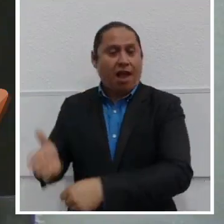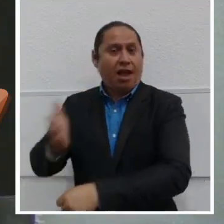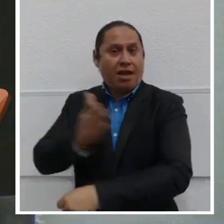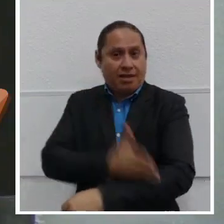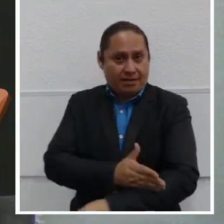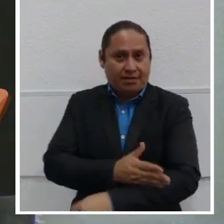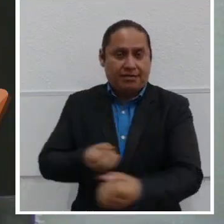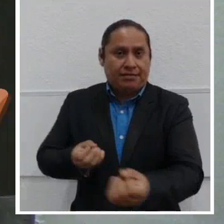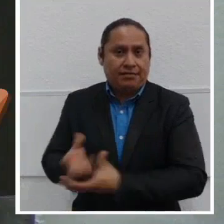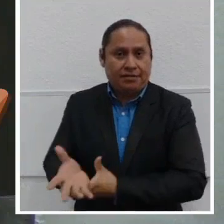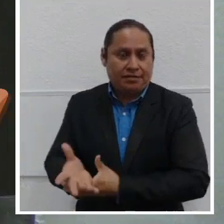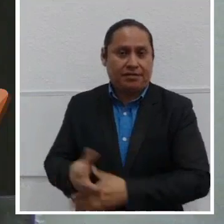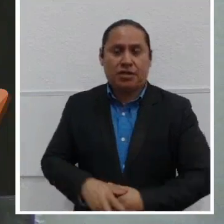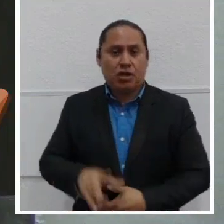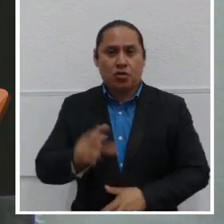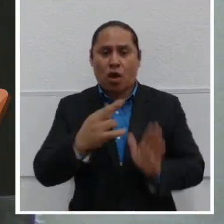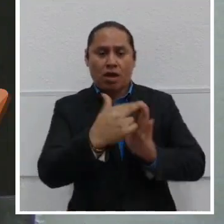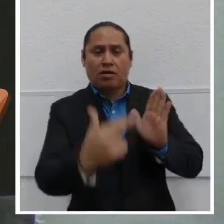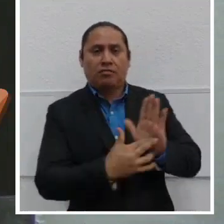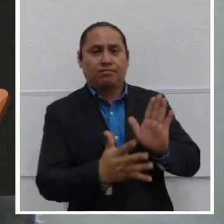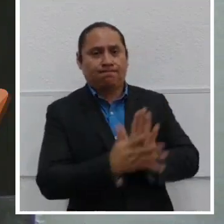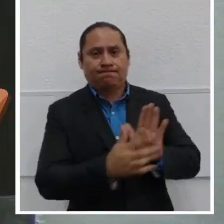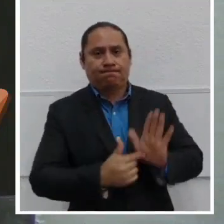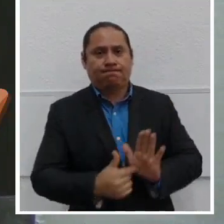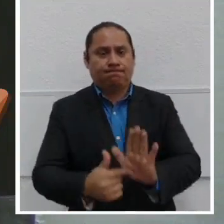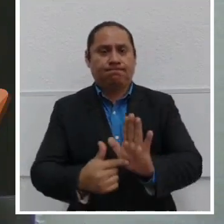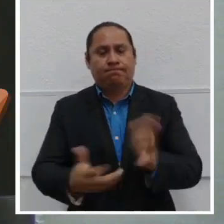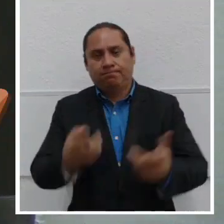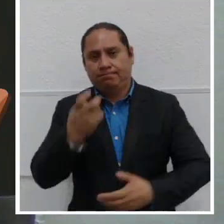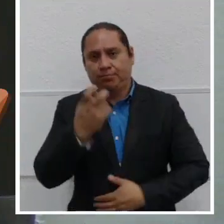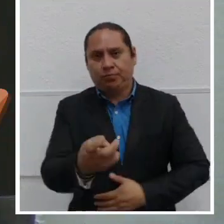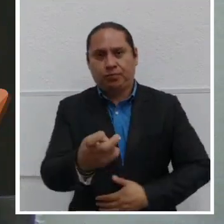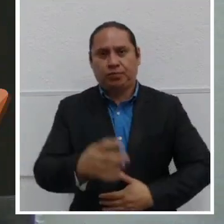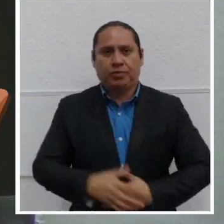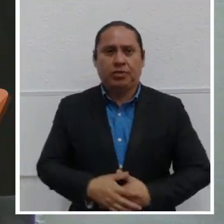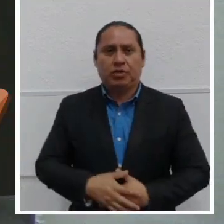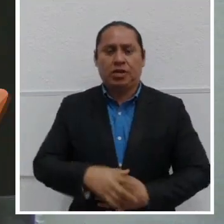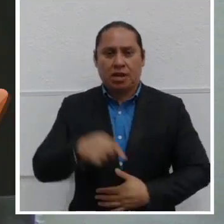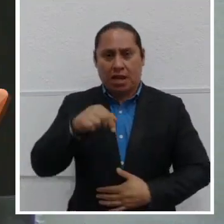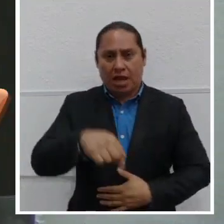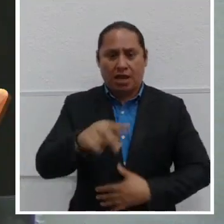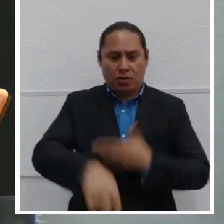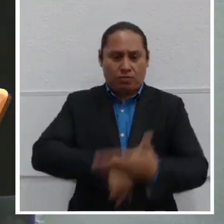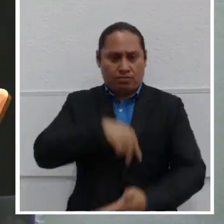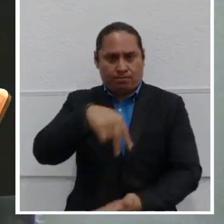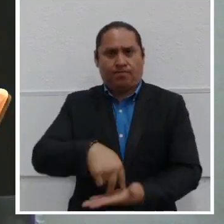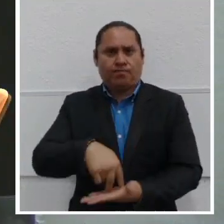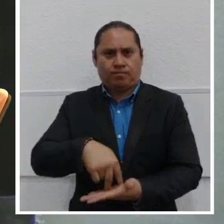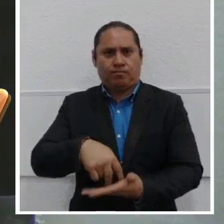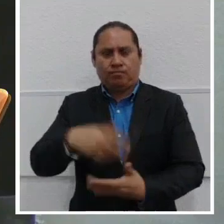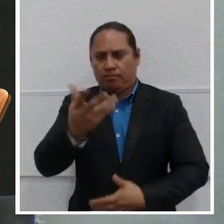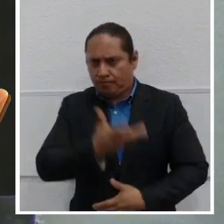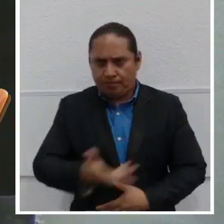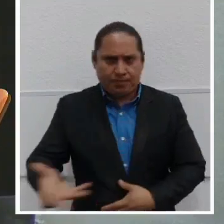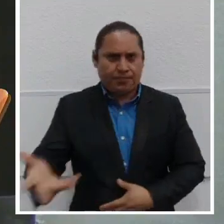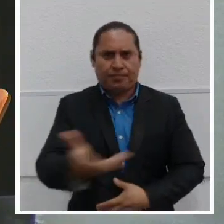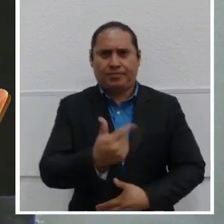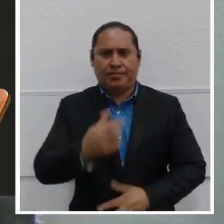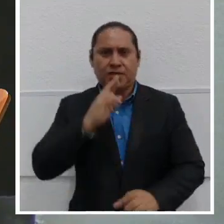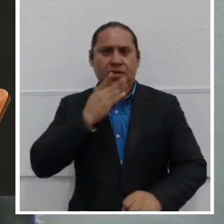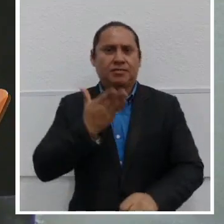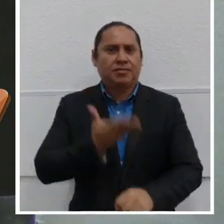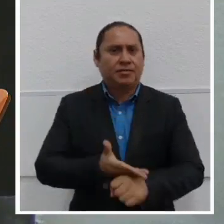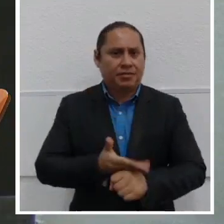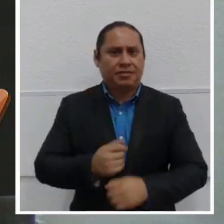término que lo limite ni que sea punible es por eso que estoy aquí ante todos mis compañeros es una